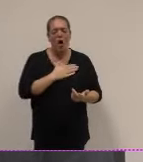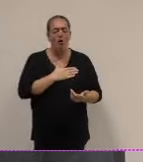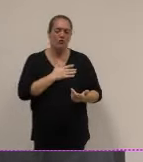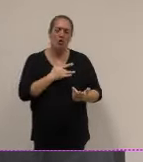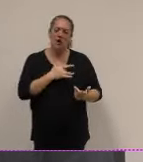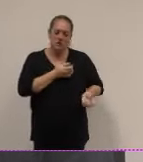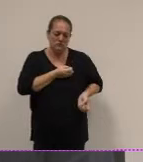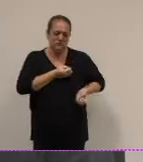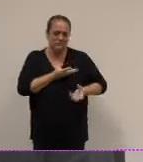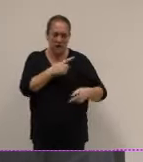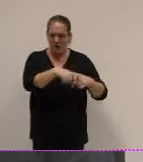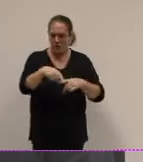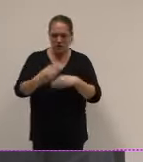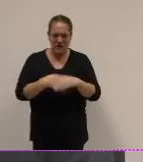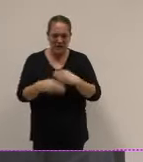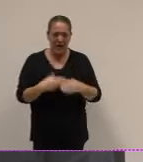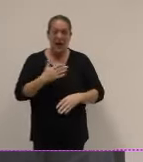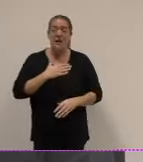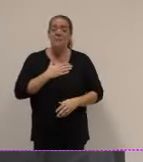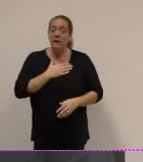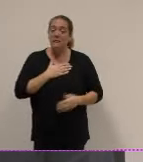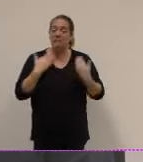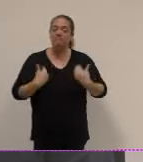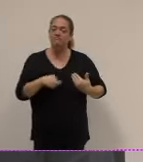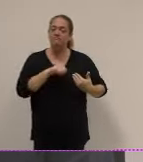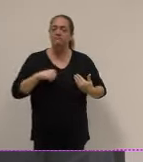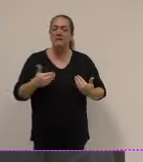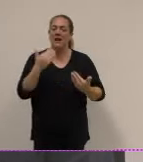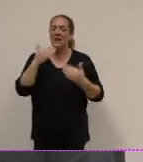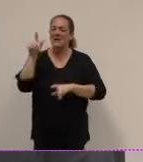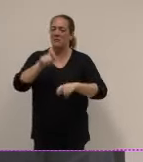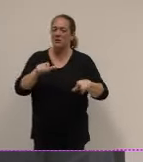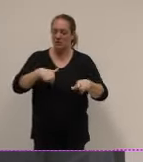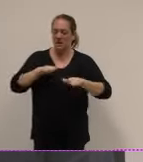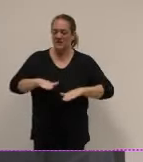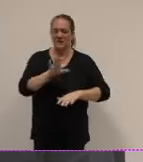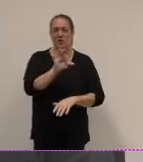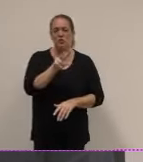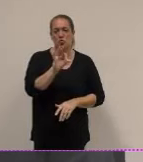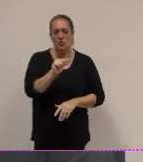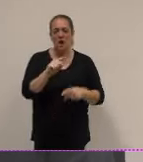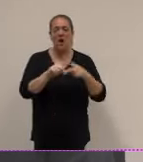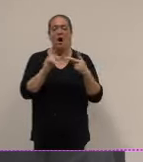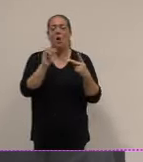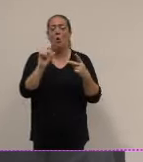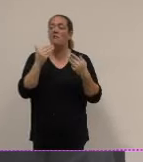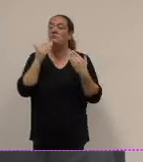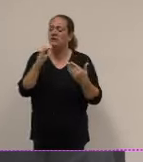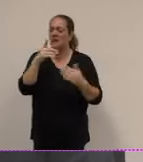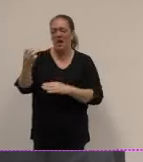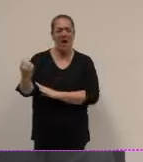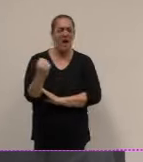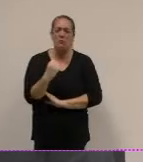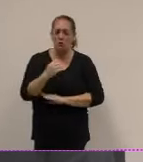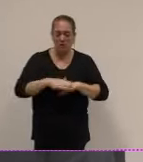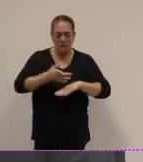que hagan. Y en mi caso, pues le agradezco especialmente a los que se quedan, Susa y Juan, que han sido apoyos fundamentales